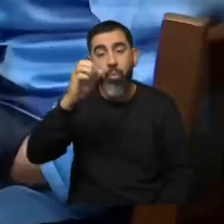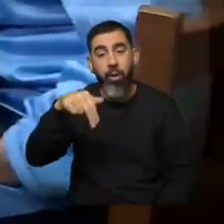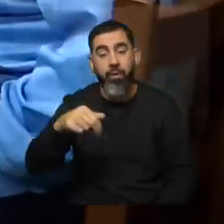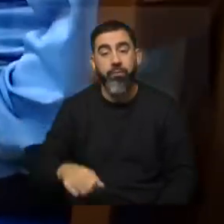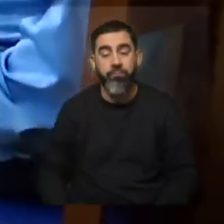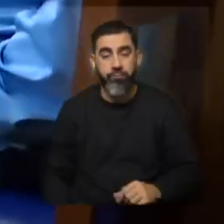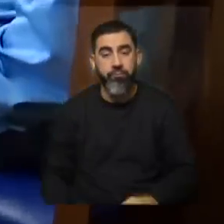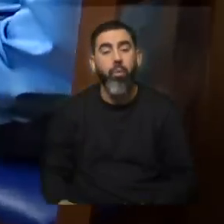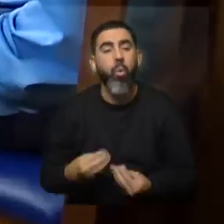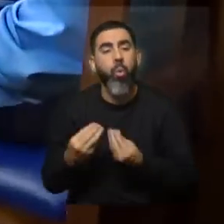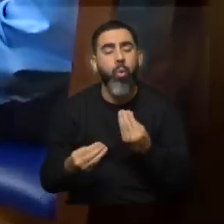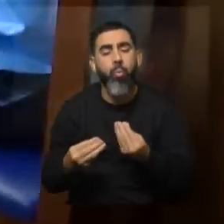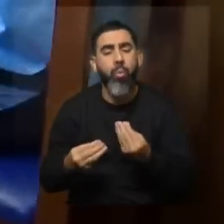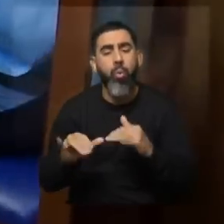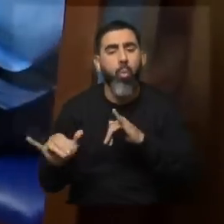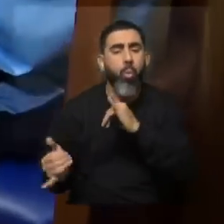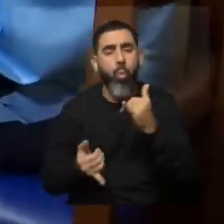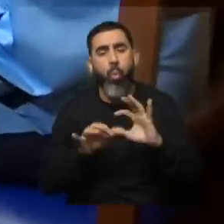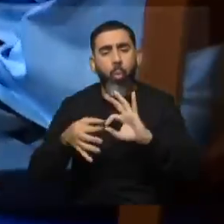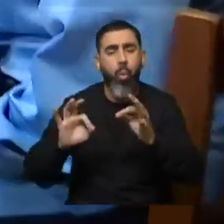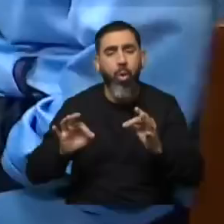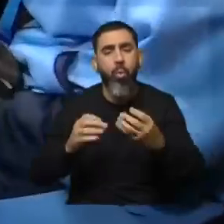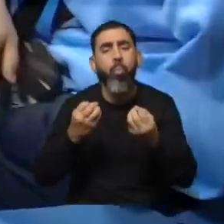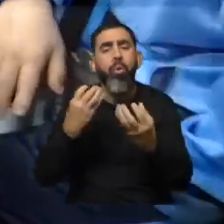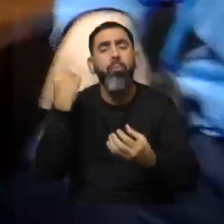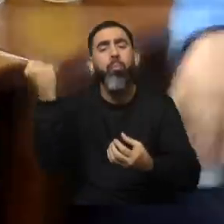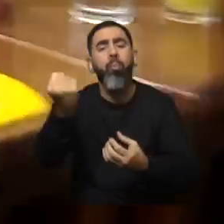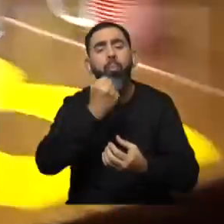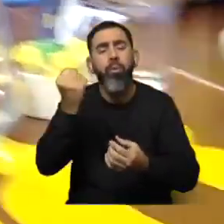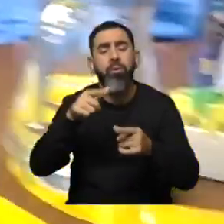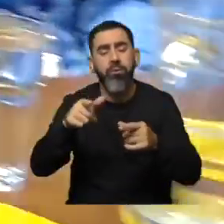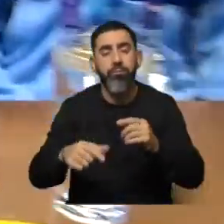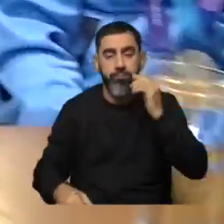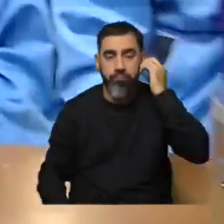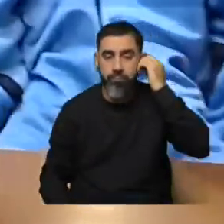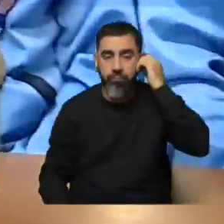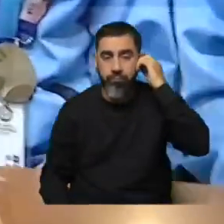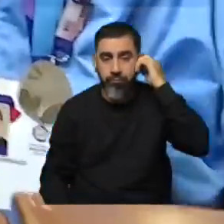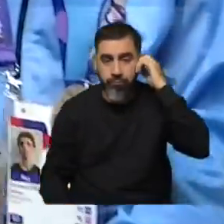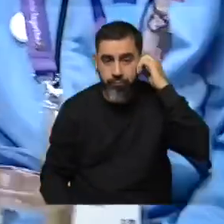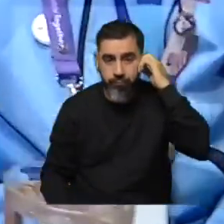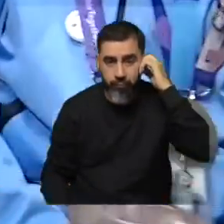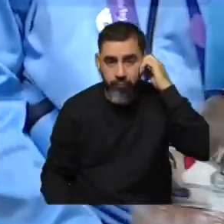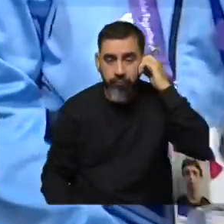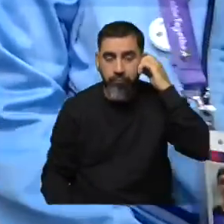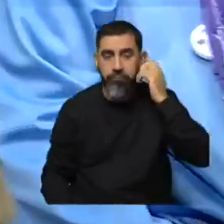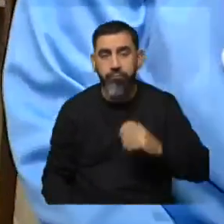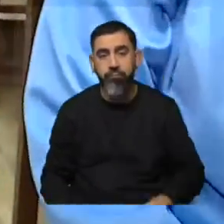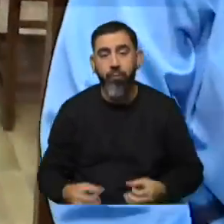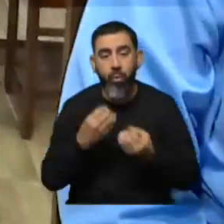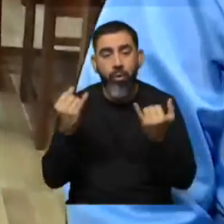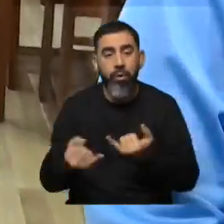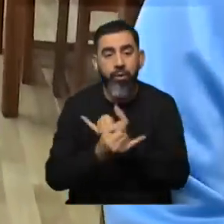cómo se desarrolló este juego Cuál es la importancia de este juego también para la integración del deporte Sí buenos días